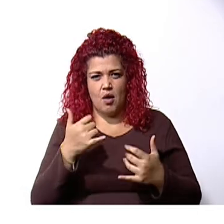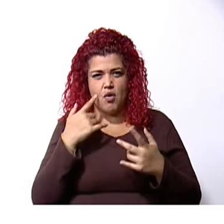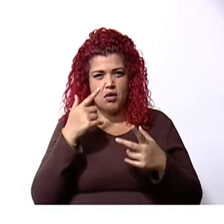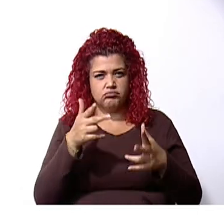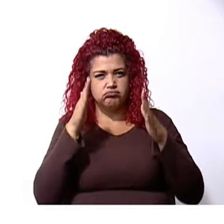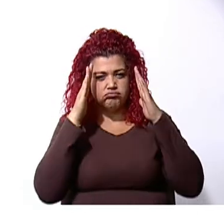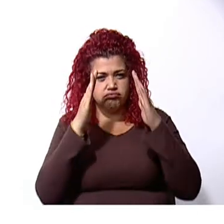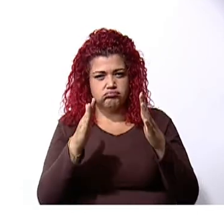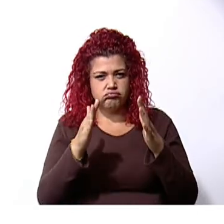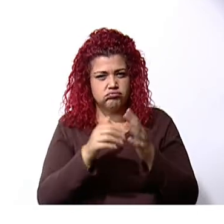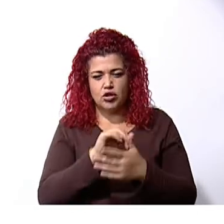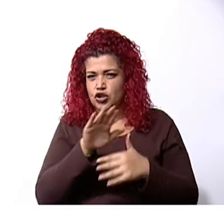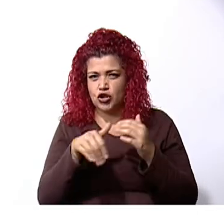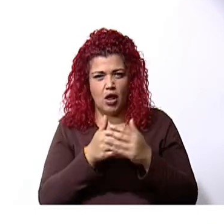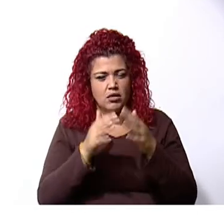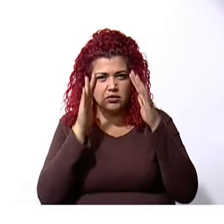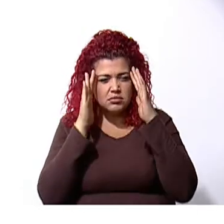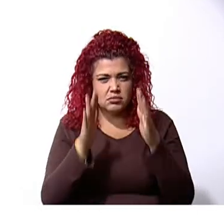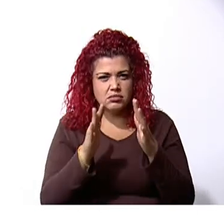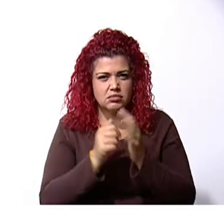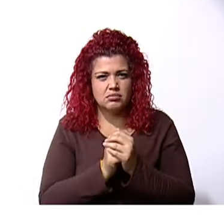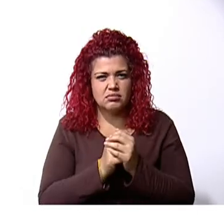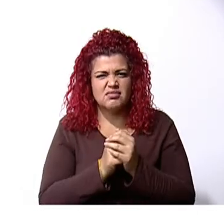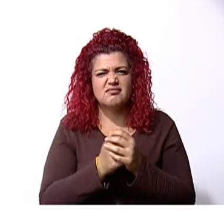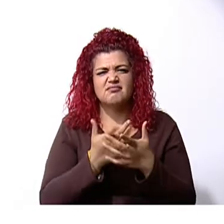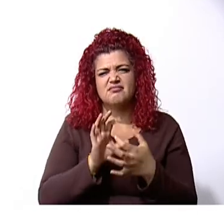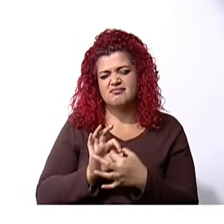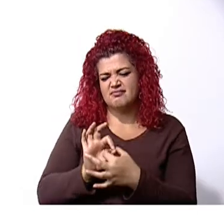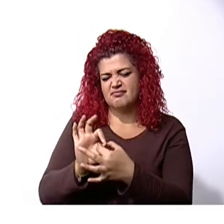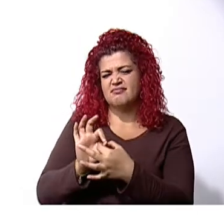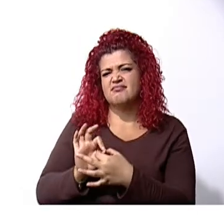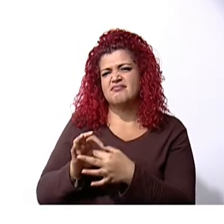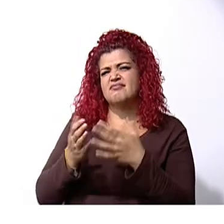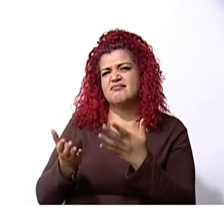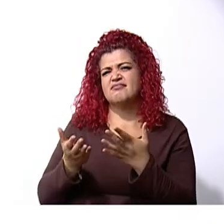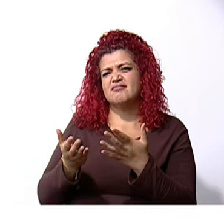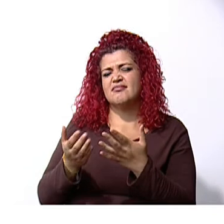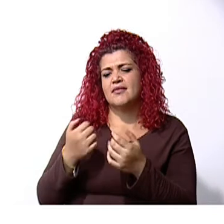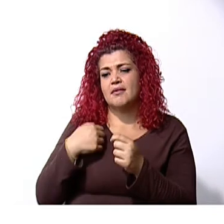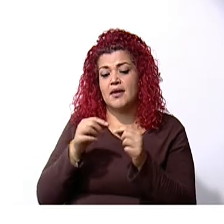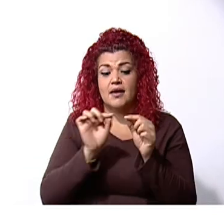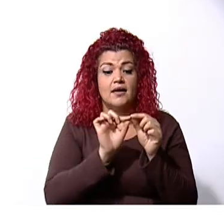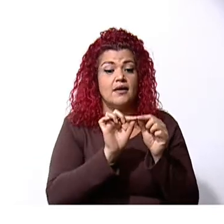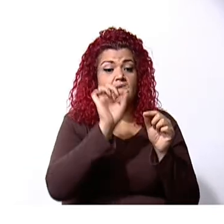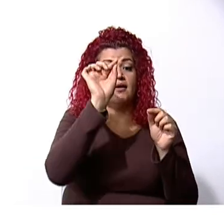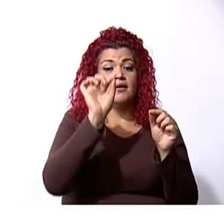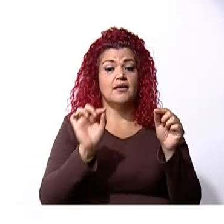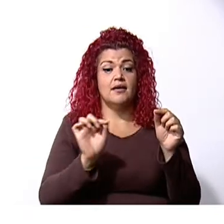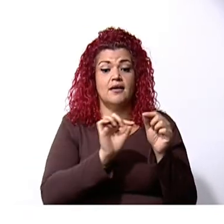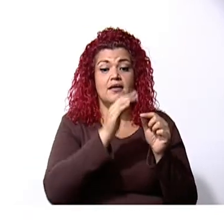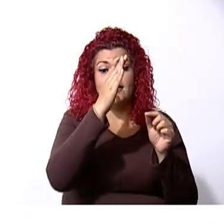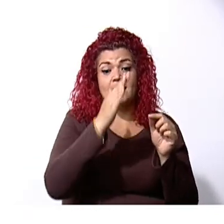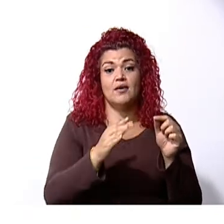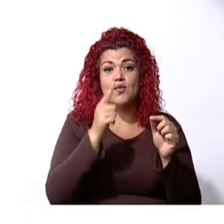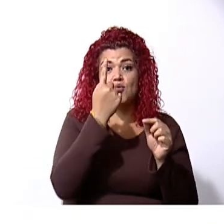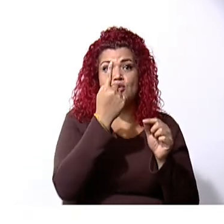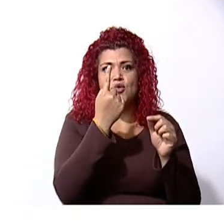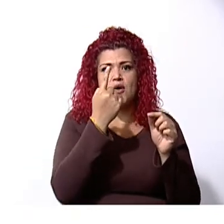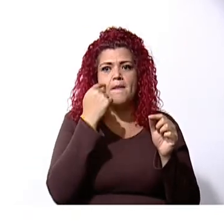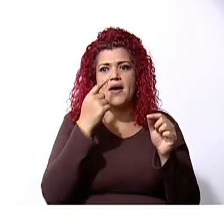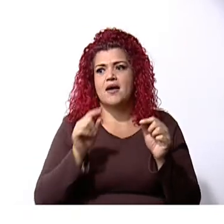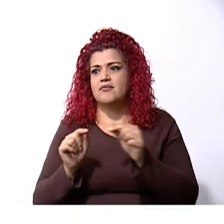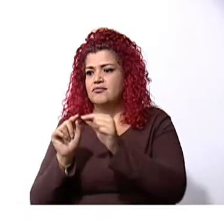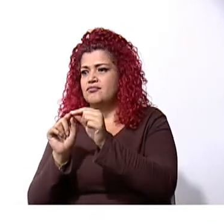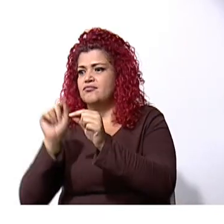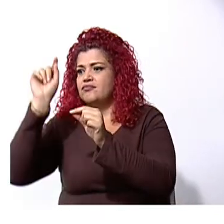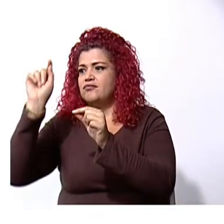niños y niñas, todos atentos. ¿Y qué relación hay entre el lado del triángulo 1 y del triángulo 3?